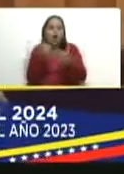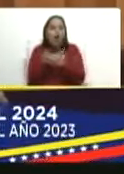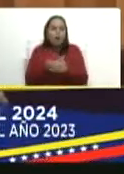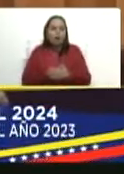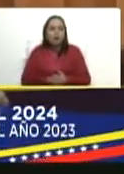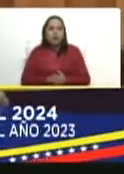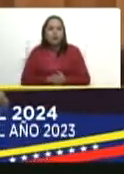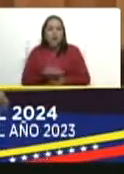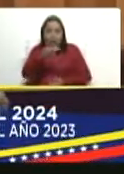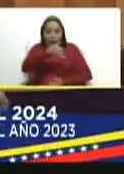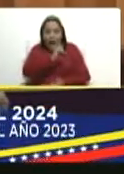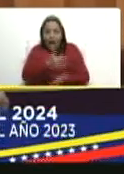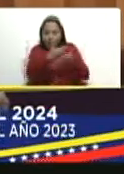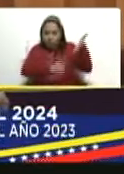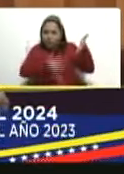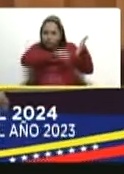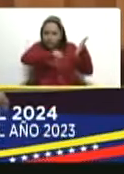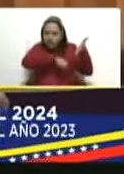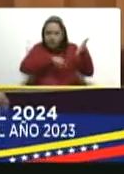Ahí quedaron